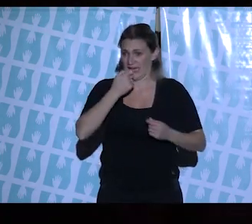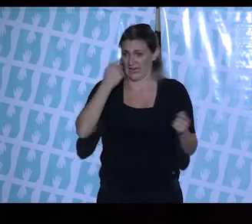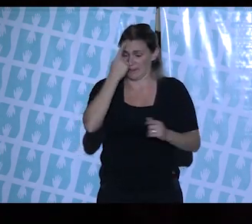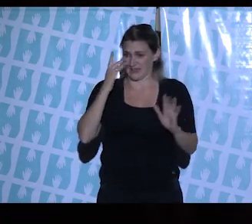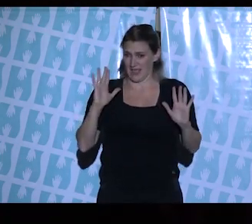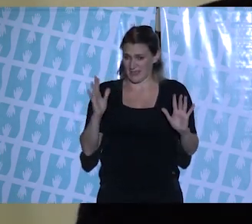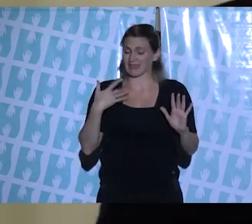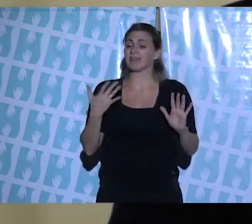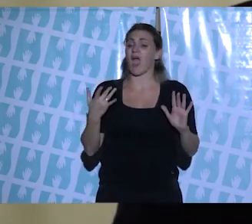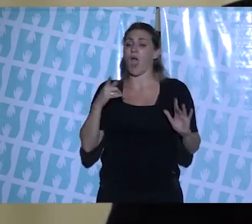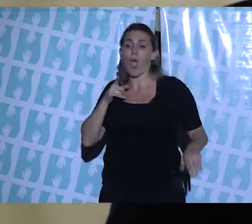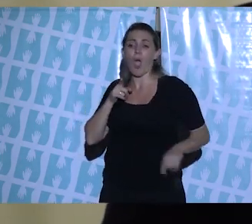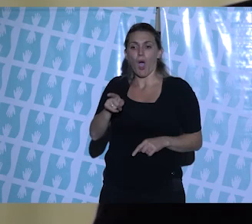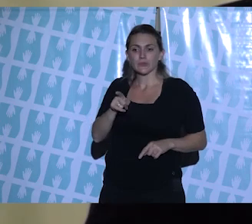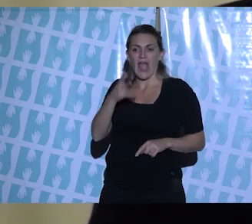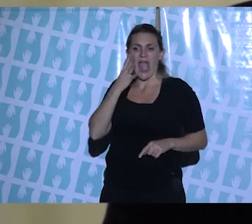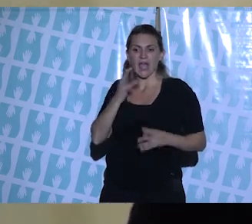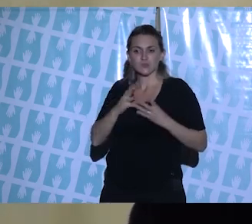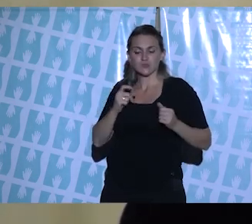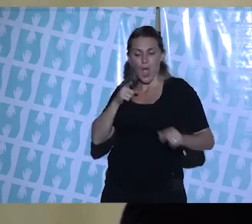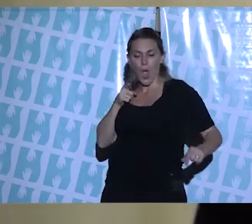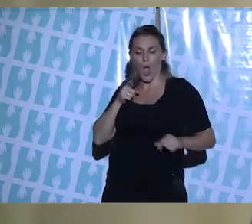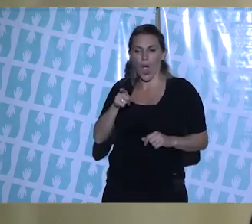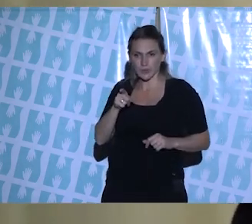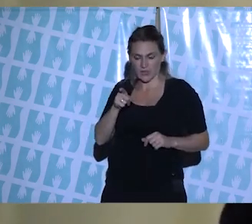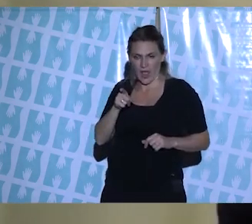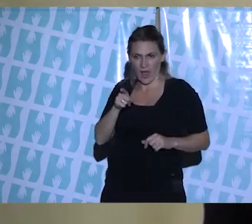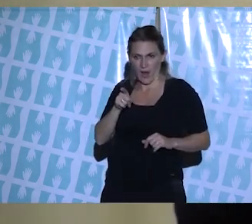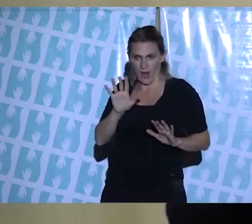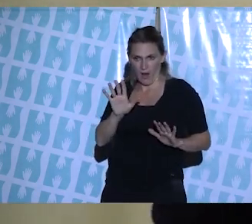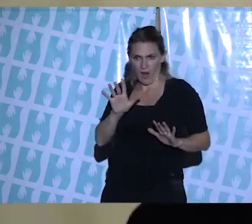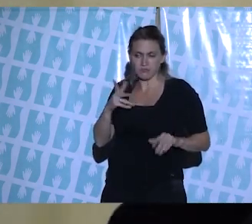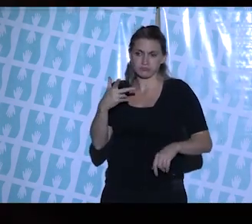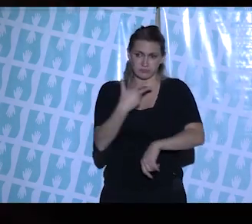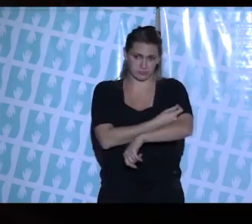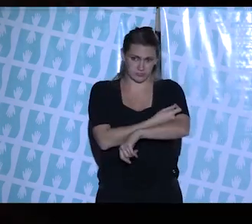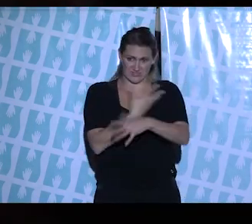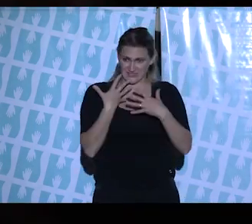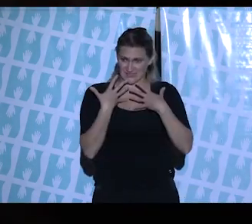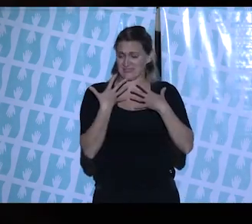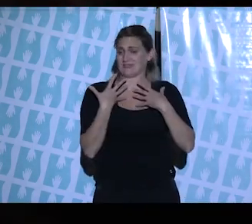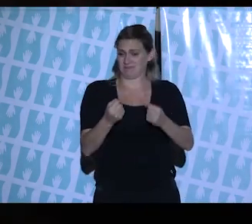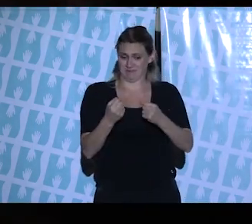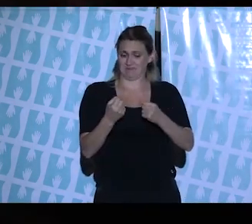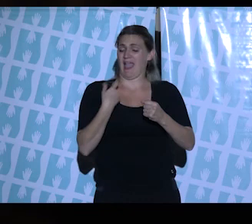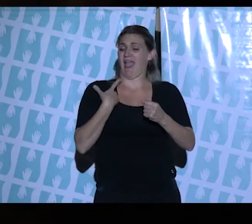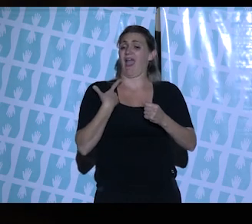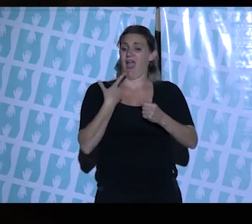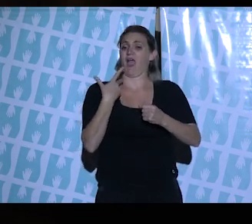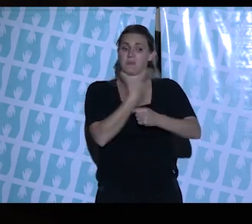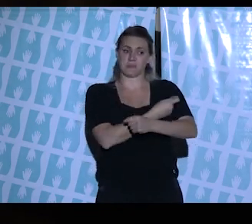un anticuerpo. Entonces lo que se está ensayando es la inyección de fragmentos de